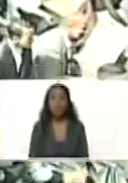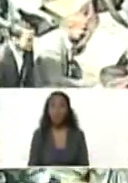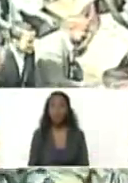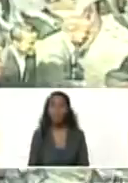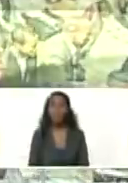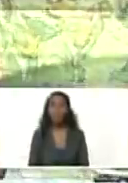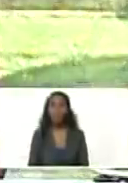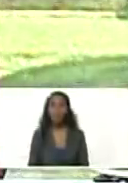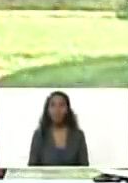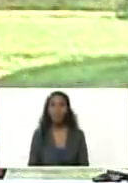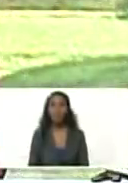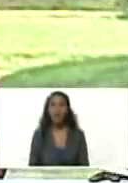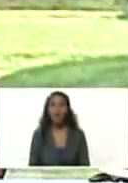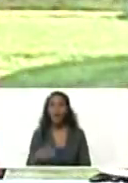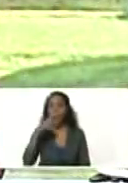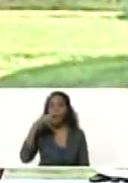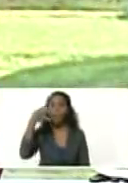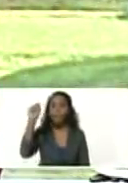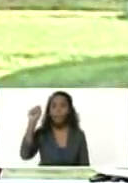bien.